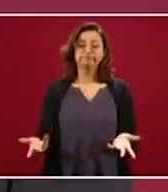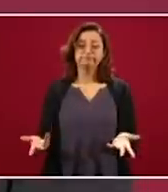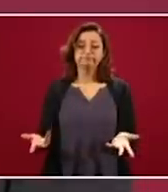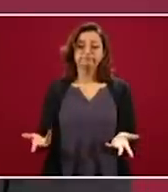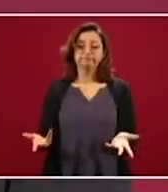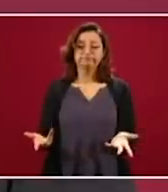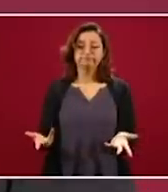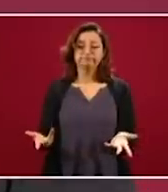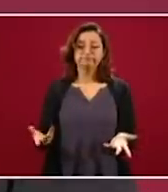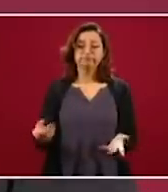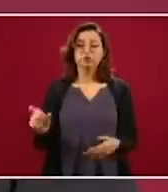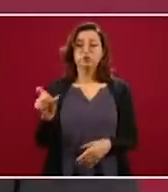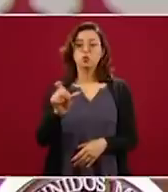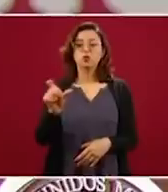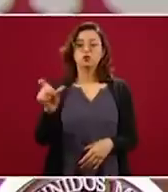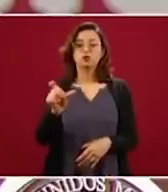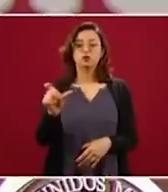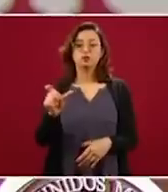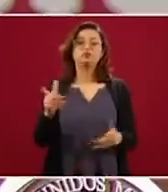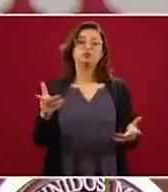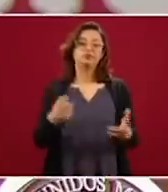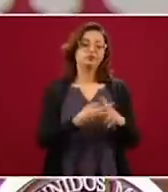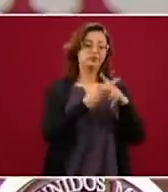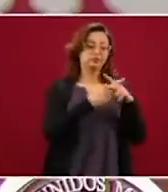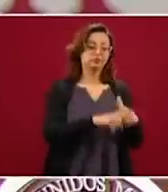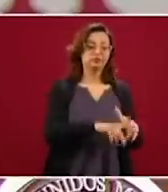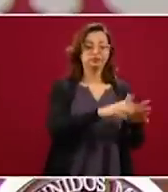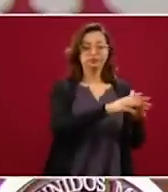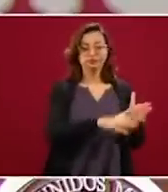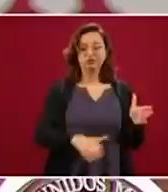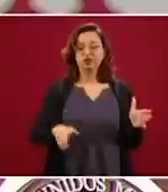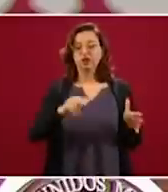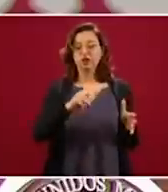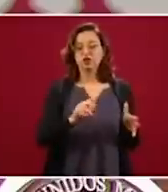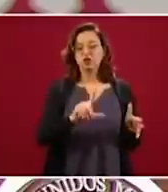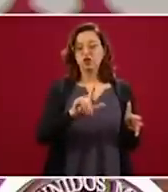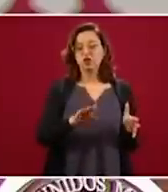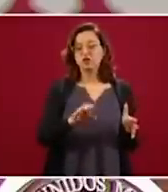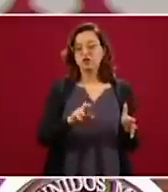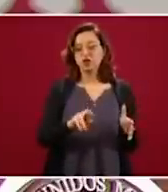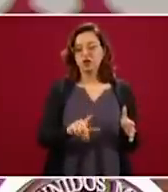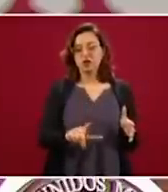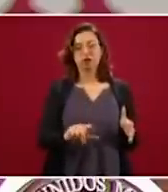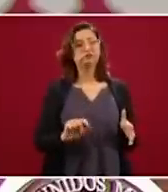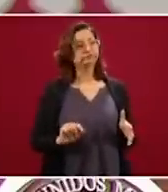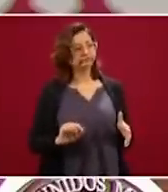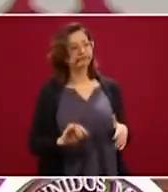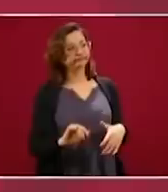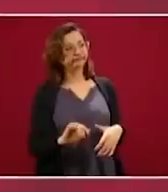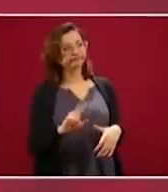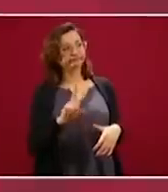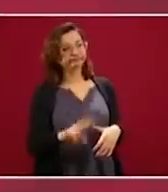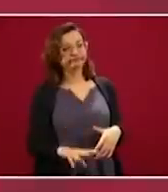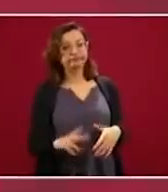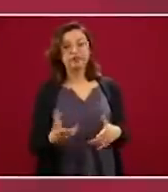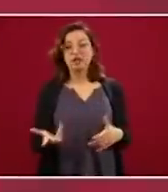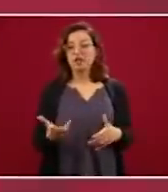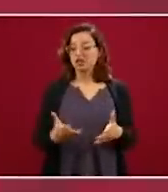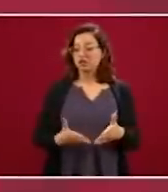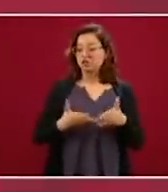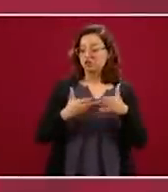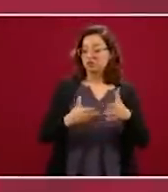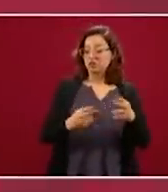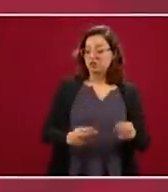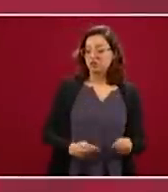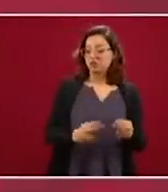el inicio de la política neoliberal. Así es. Teníamos una Marina Mercante fuerte, es